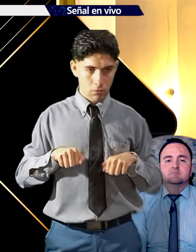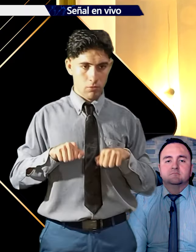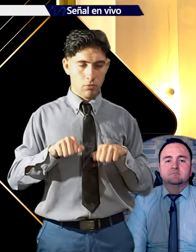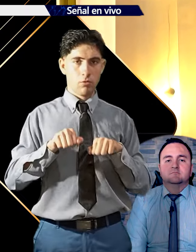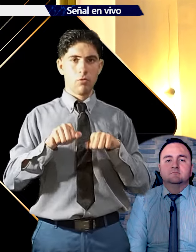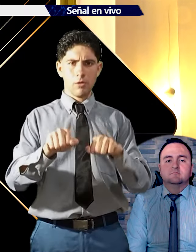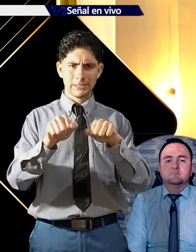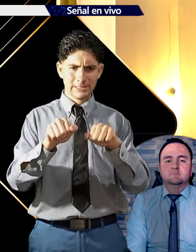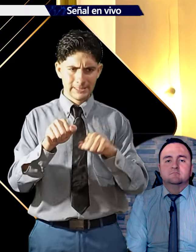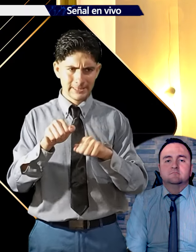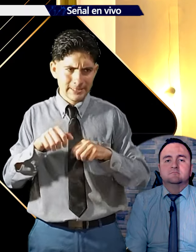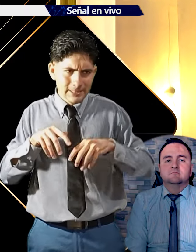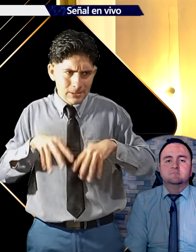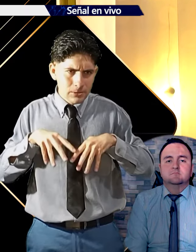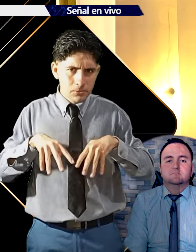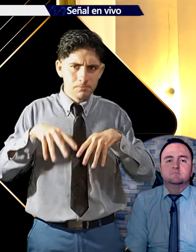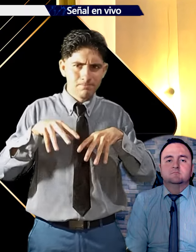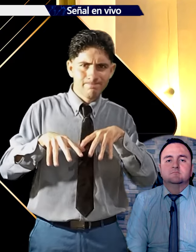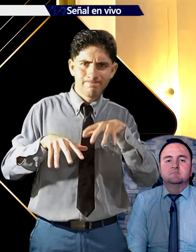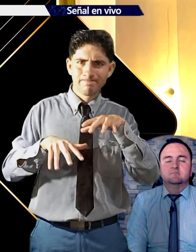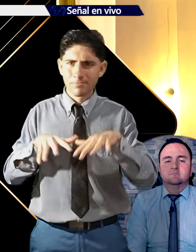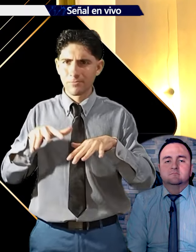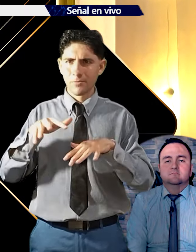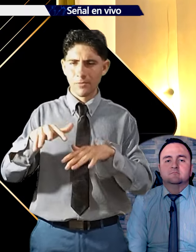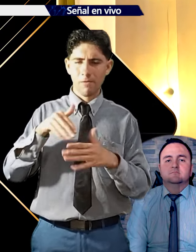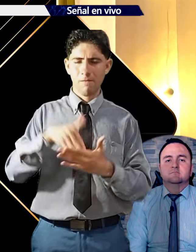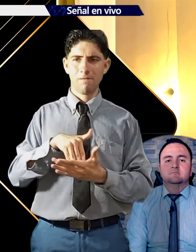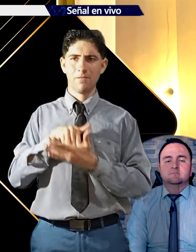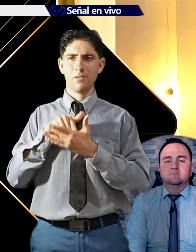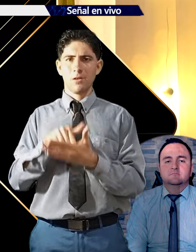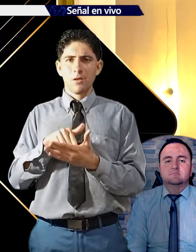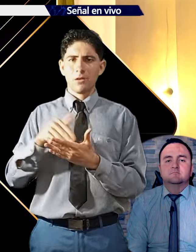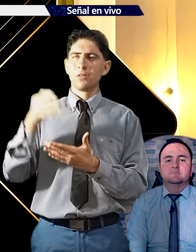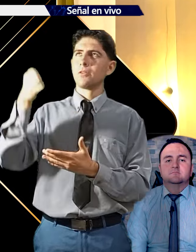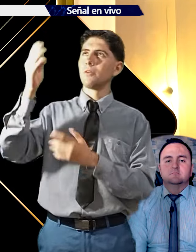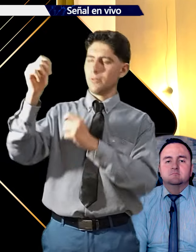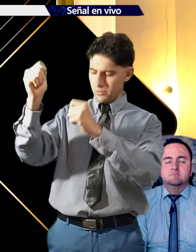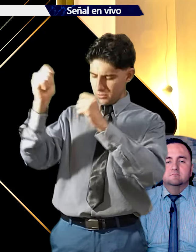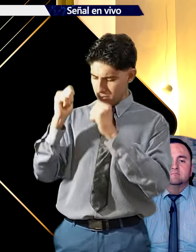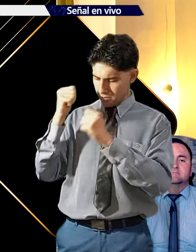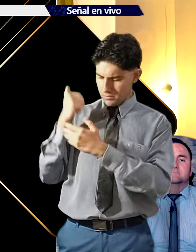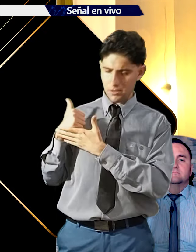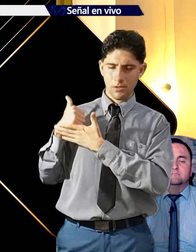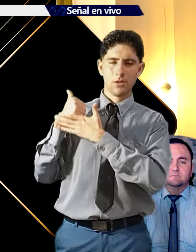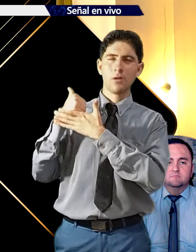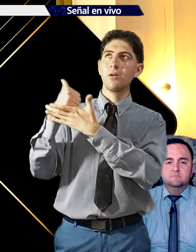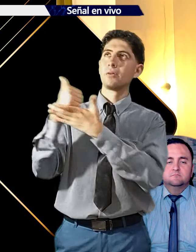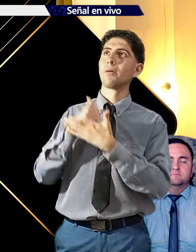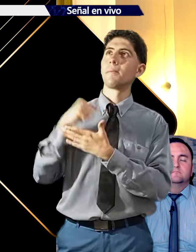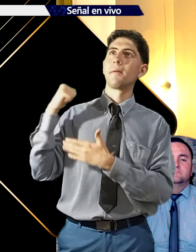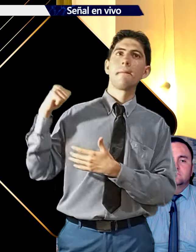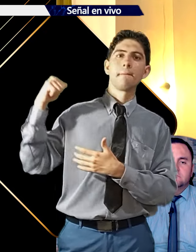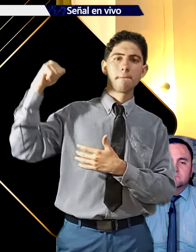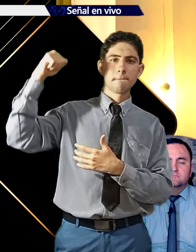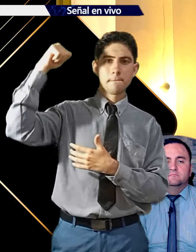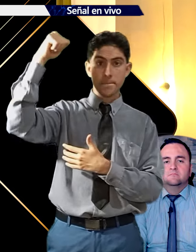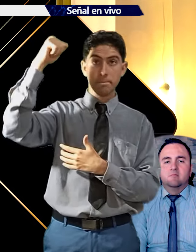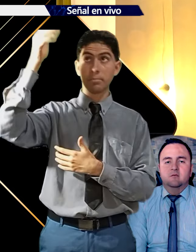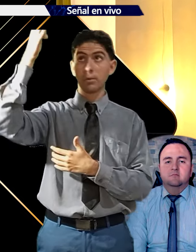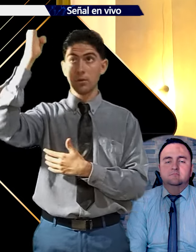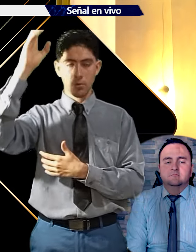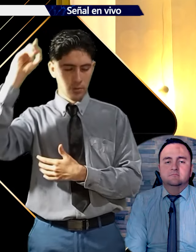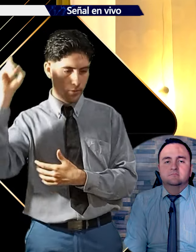nosotros venimos de Él, somos sus hijos, y por lo tanto, si el espíritu de Él fue de poder, de valor, valentía, tanto que fue